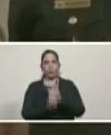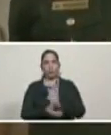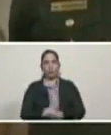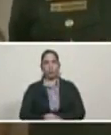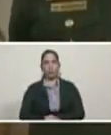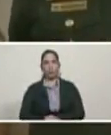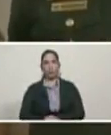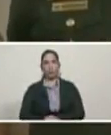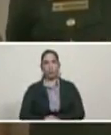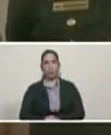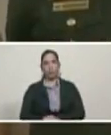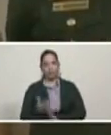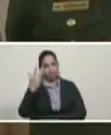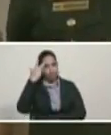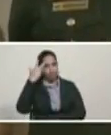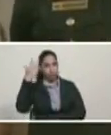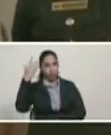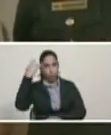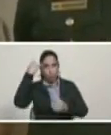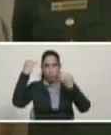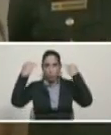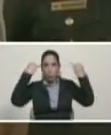con sabiduría, con inteligencia.